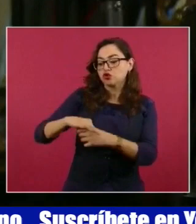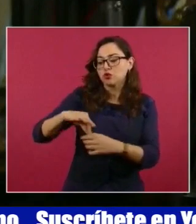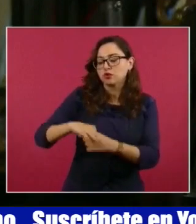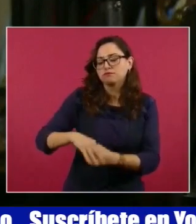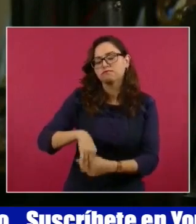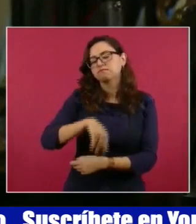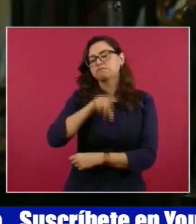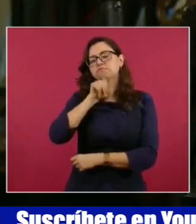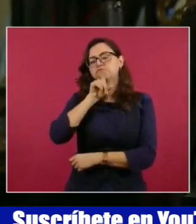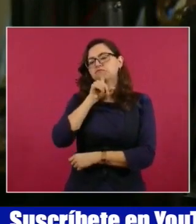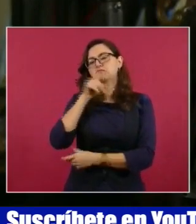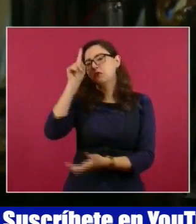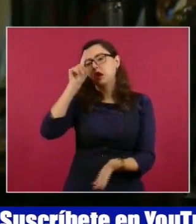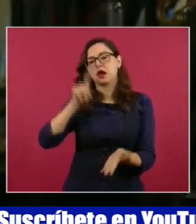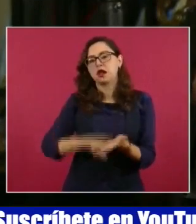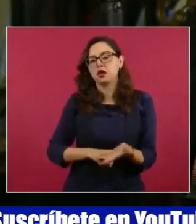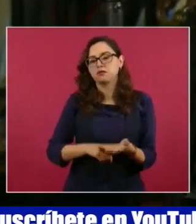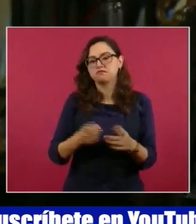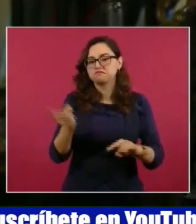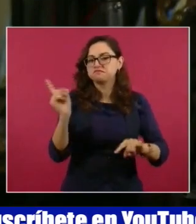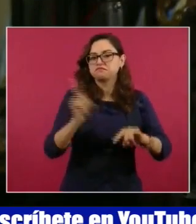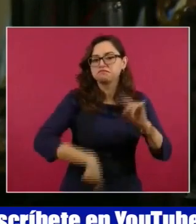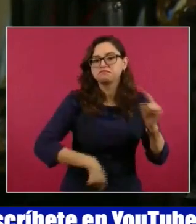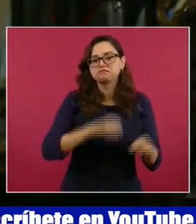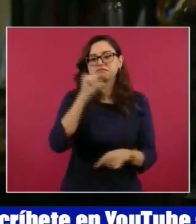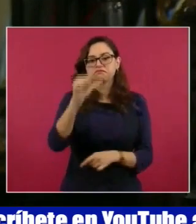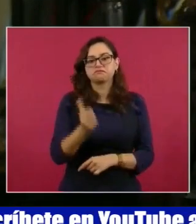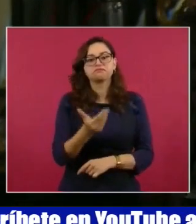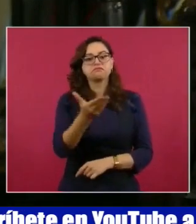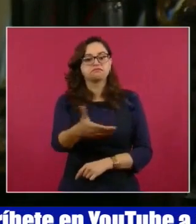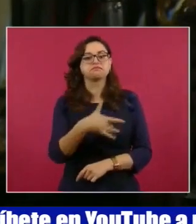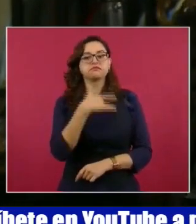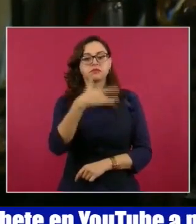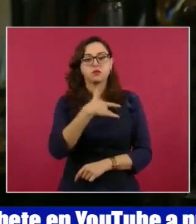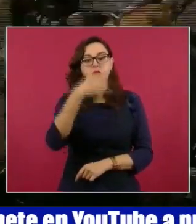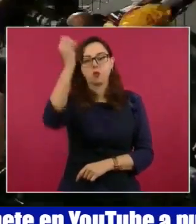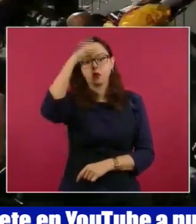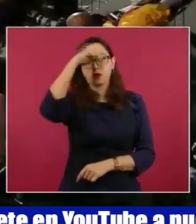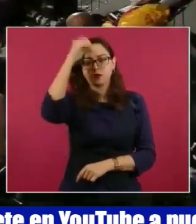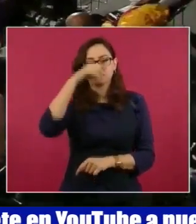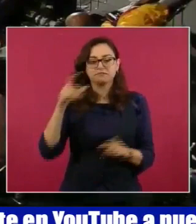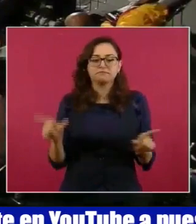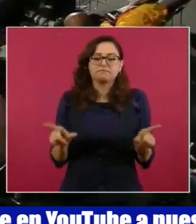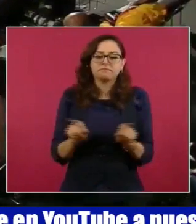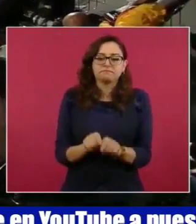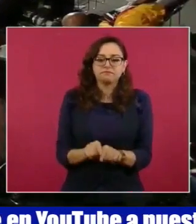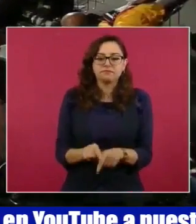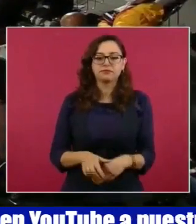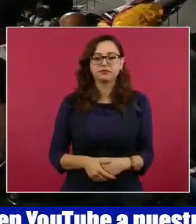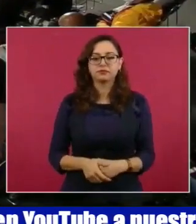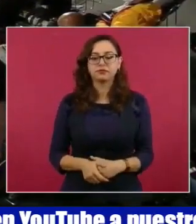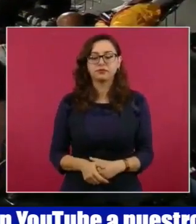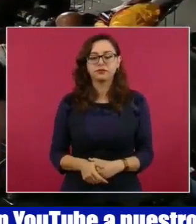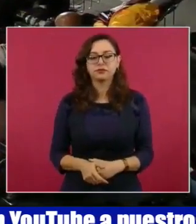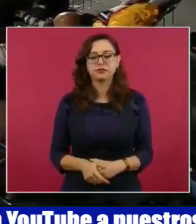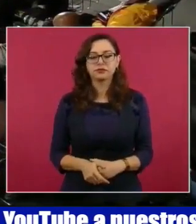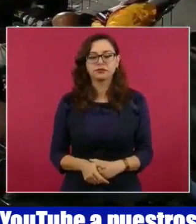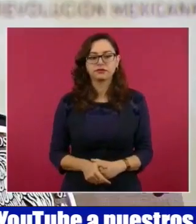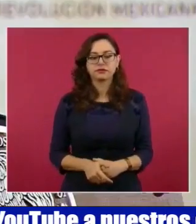que se elimine la prisión preventiva. ¿Cuál es su expectativa, presidente? Sería todo. Pues yo pienso